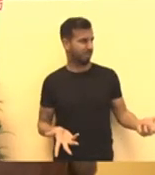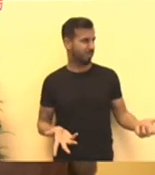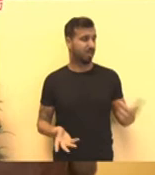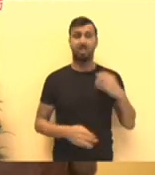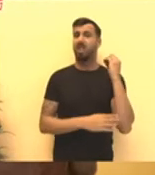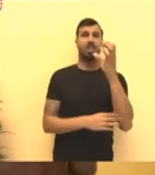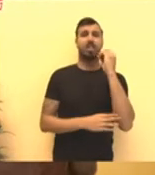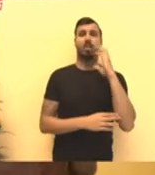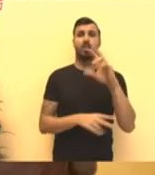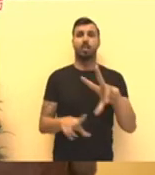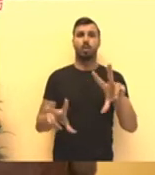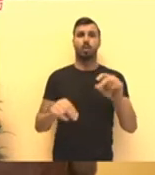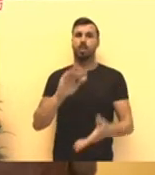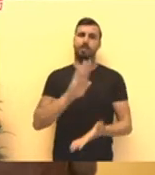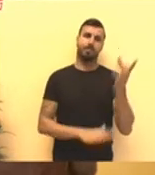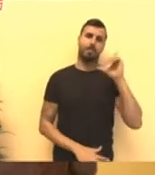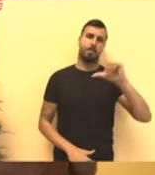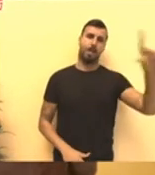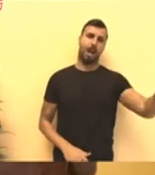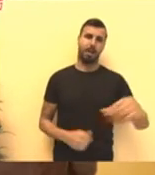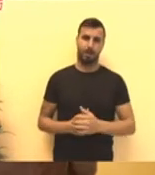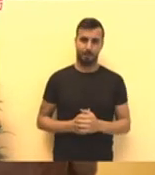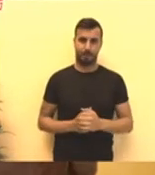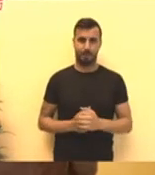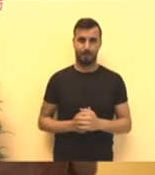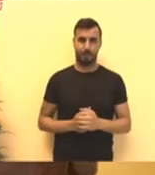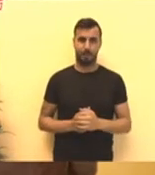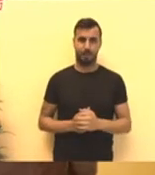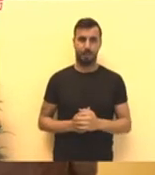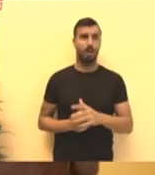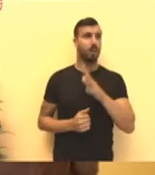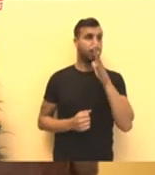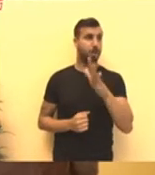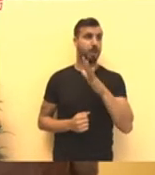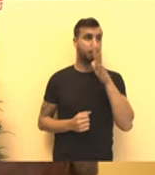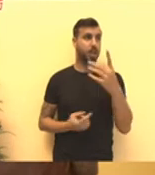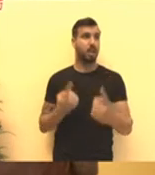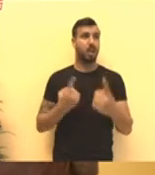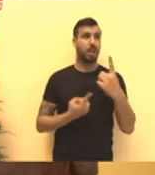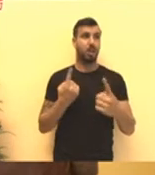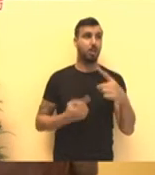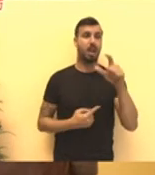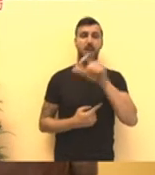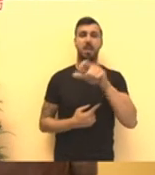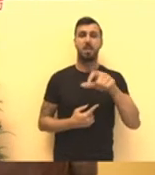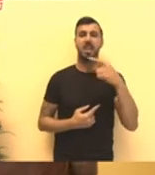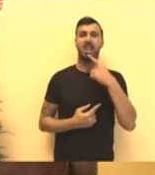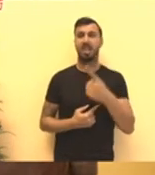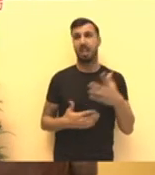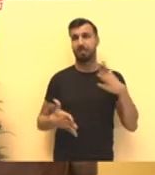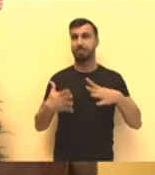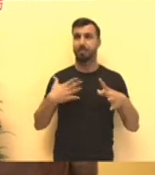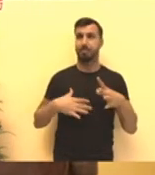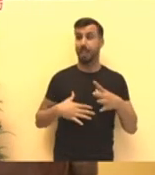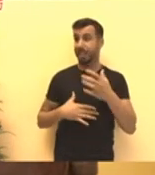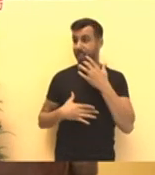Porque o le hubiese regalado una Rebeca más de una, que decía, es que el sitio accesible es que pasamos frío, por ejemplo.